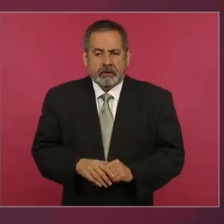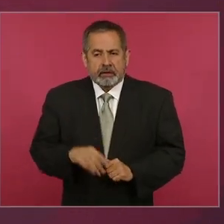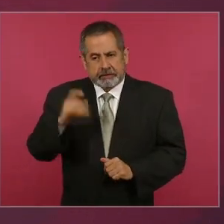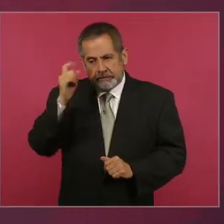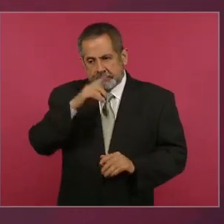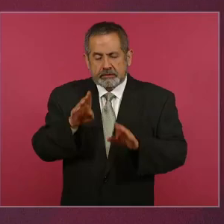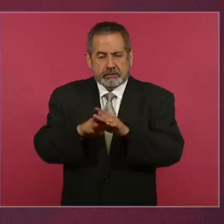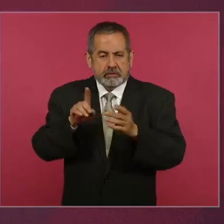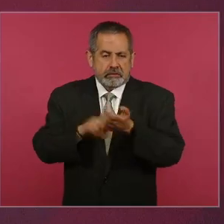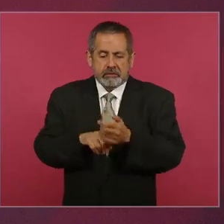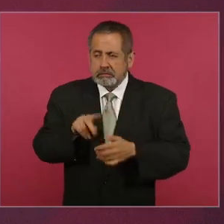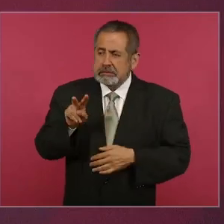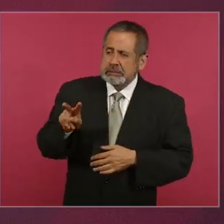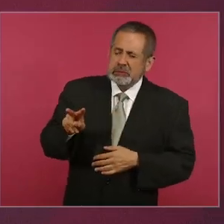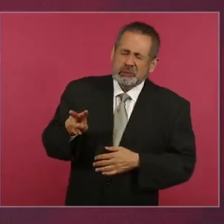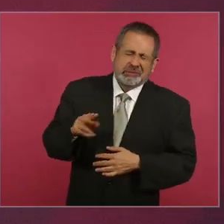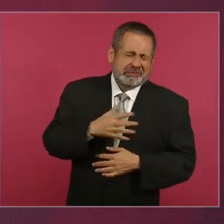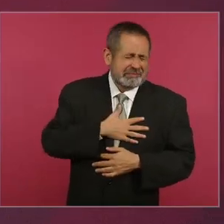riesgoso, muy doloroso